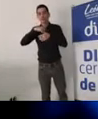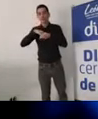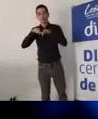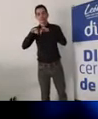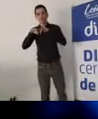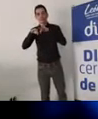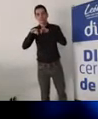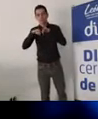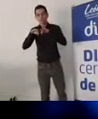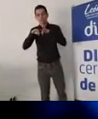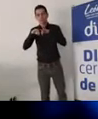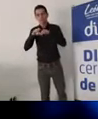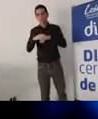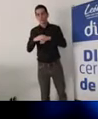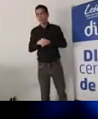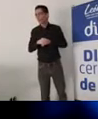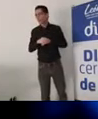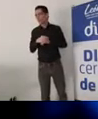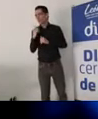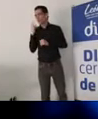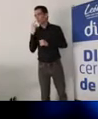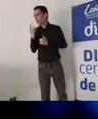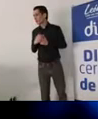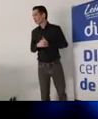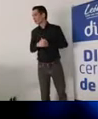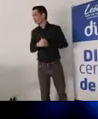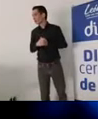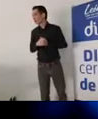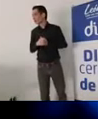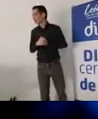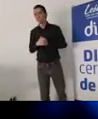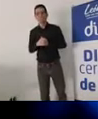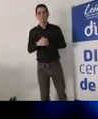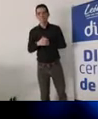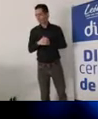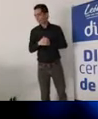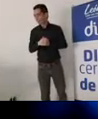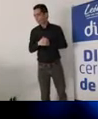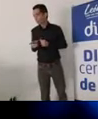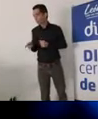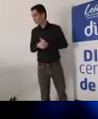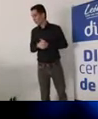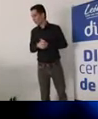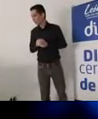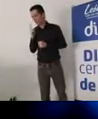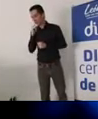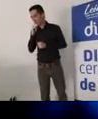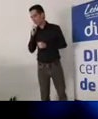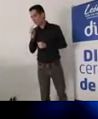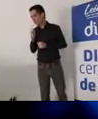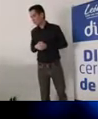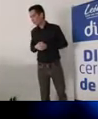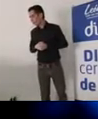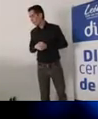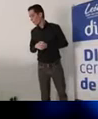con superación de la pobreza, algunos temas de maternidad infantil, entre otros, pero se nos quedaron unos grandes rezagos en algunas